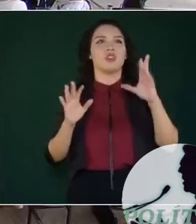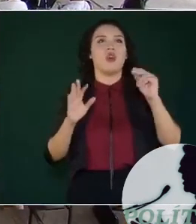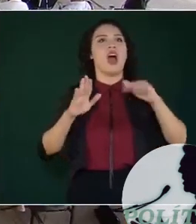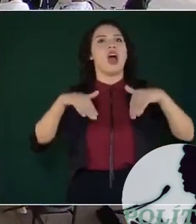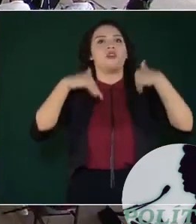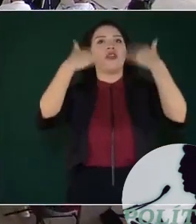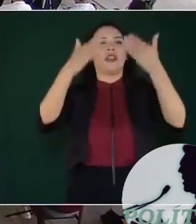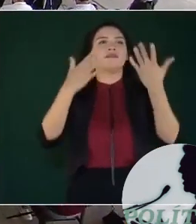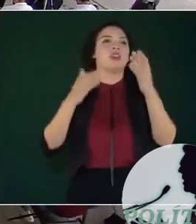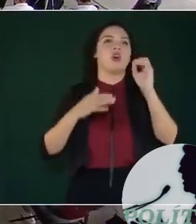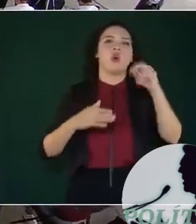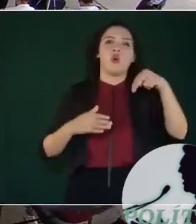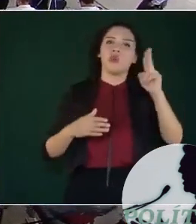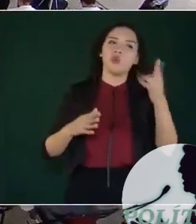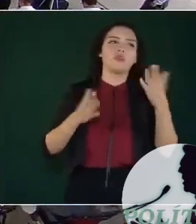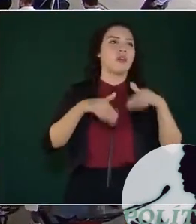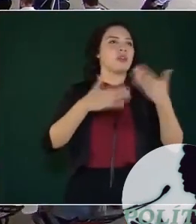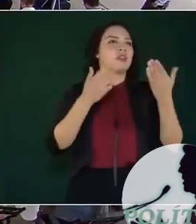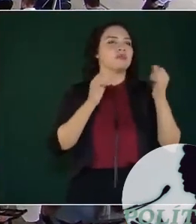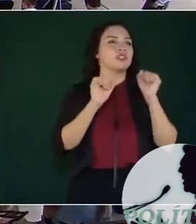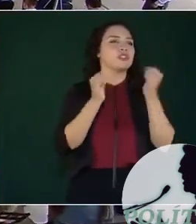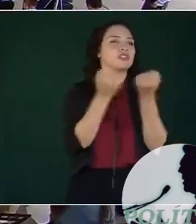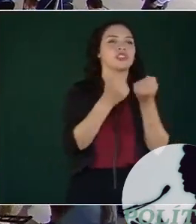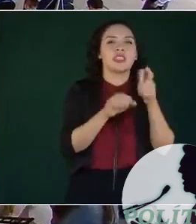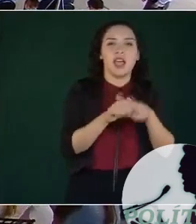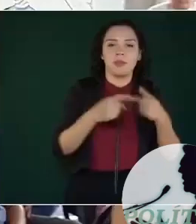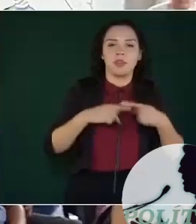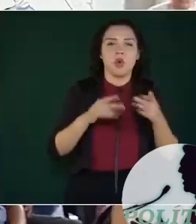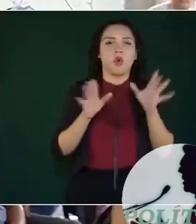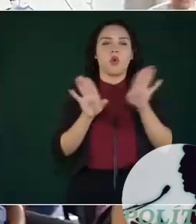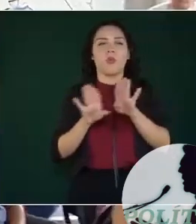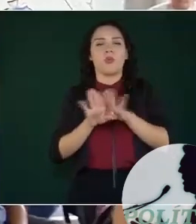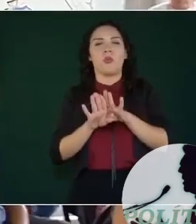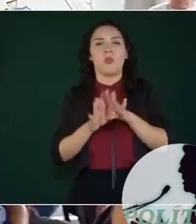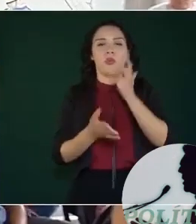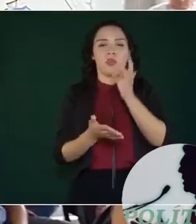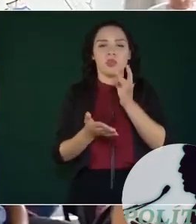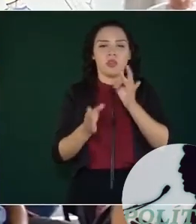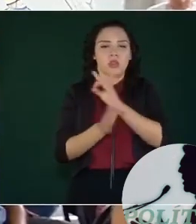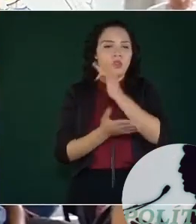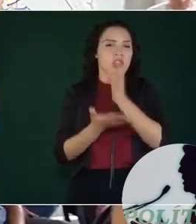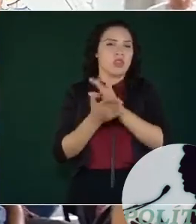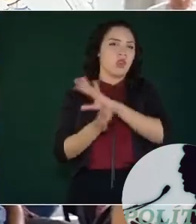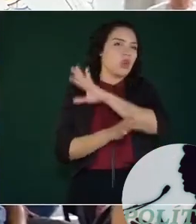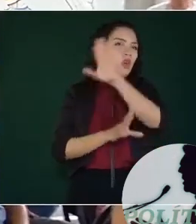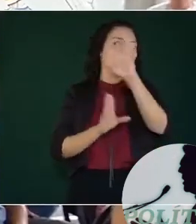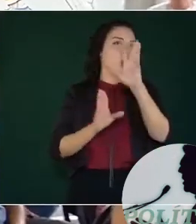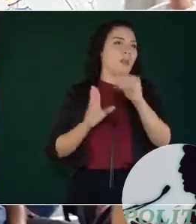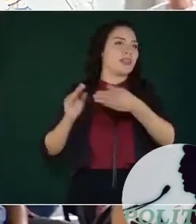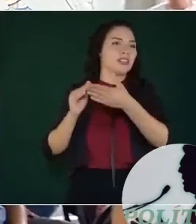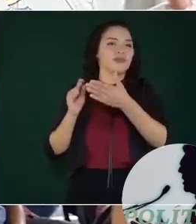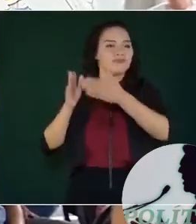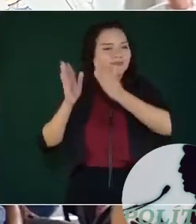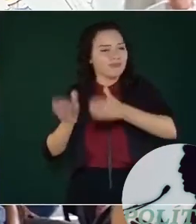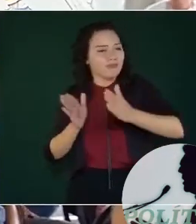de sociedad civil, es decir, que fuera un mecanismo realmente completo para las cientos